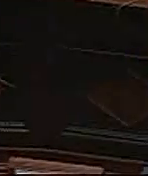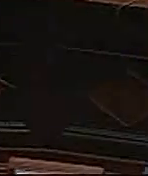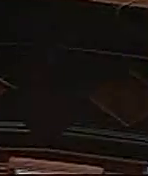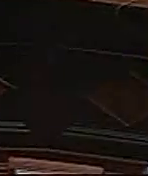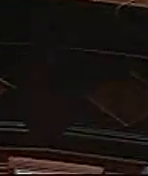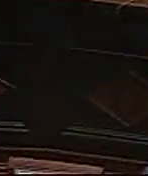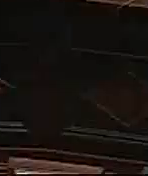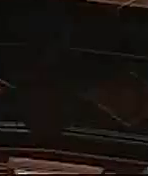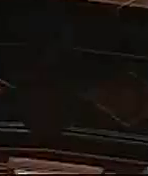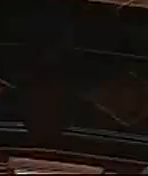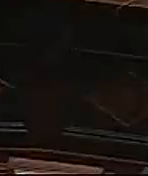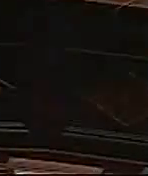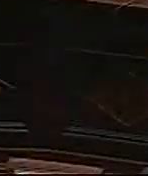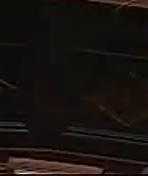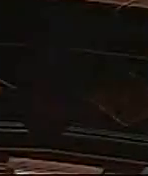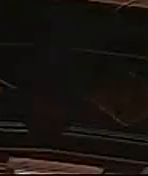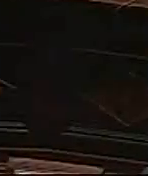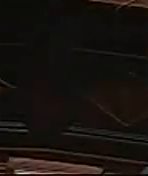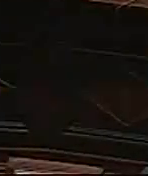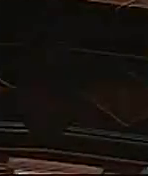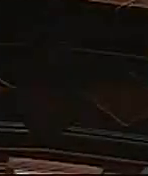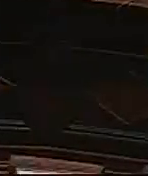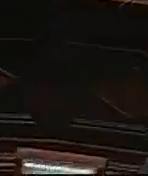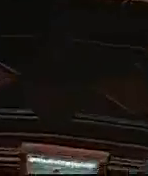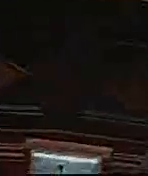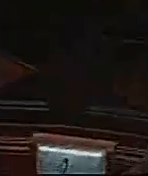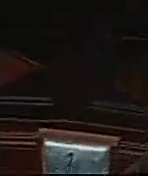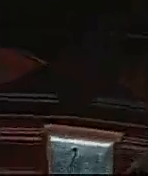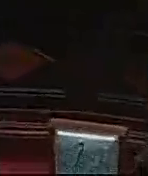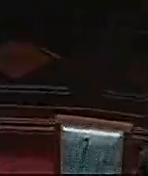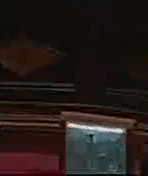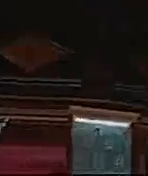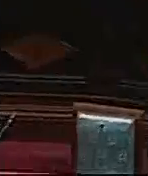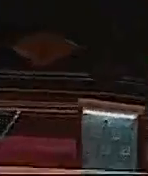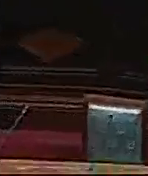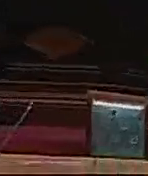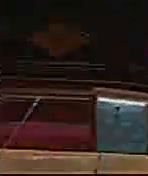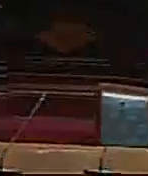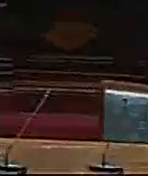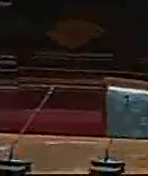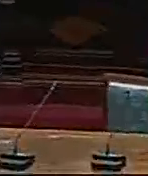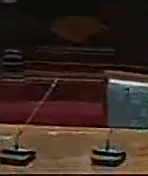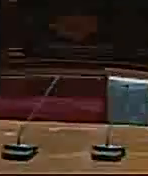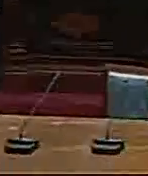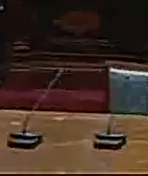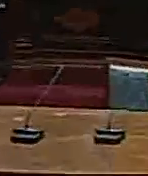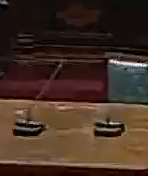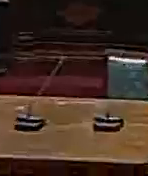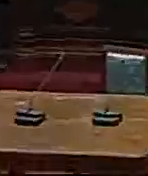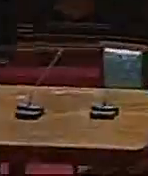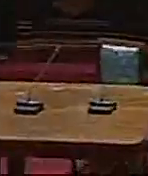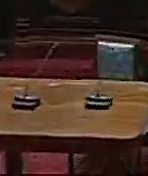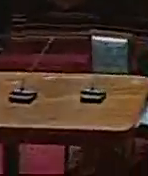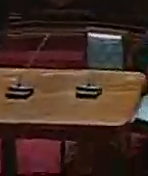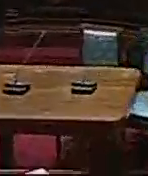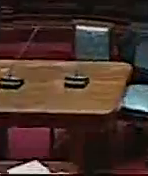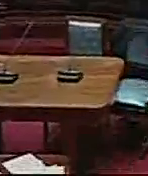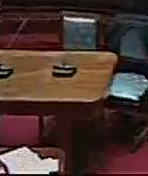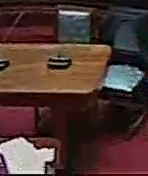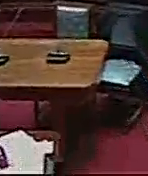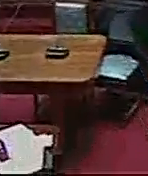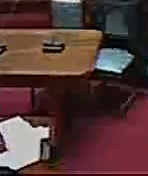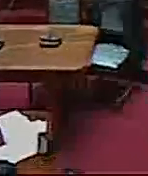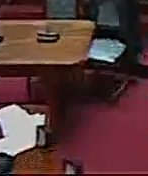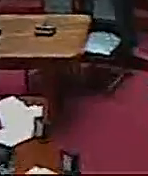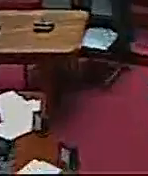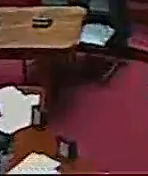doctor Ricardo Olivera, asesor del fideicomiso, por entender por parte de la